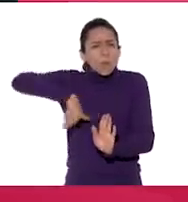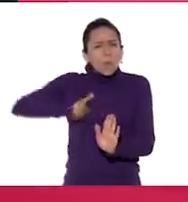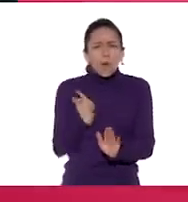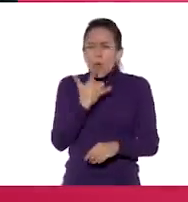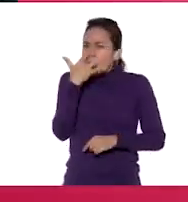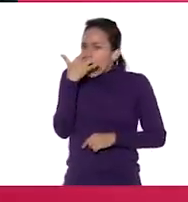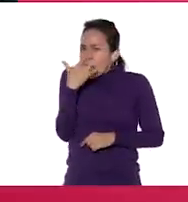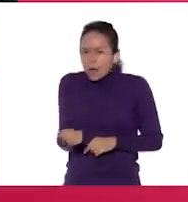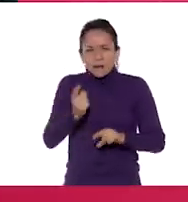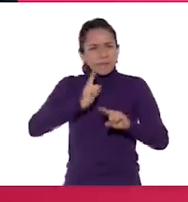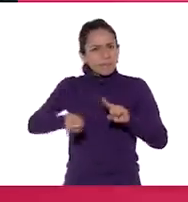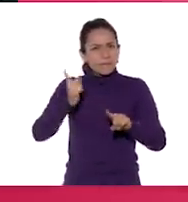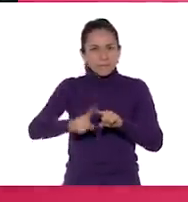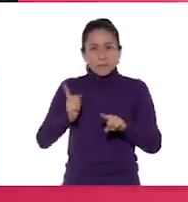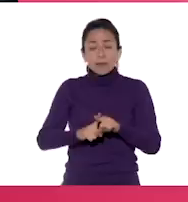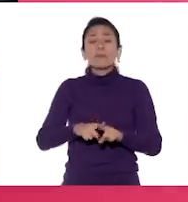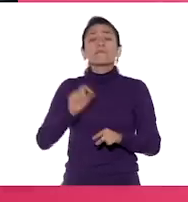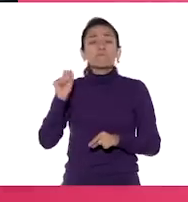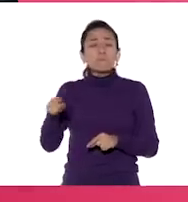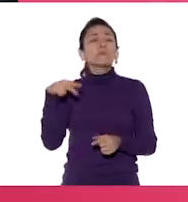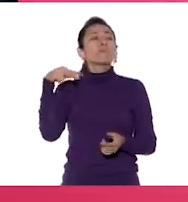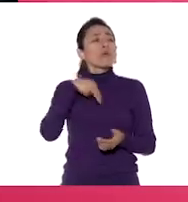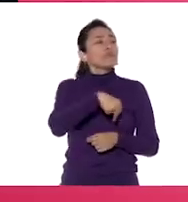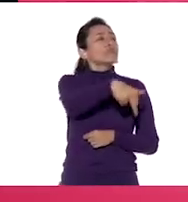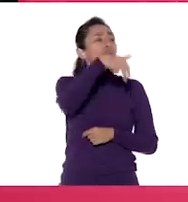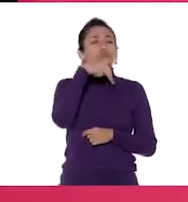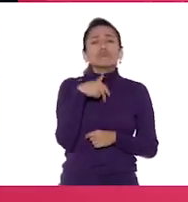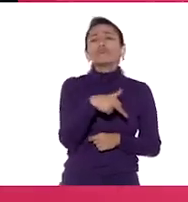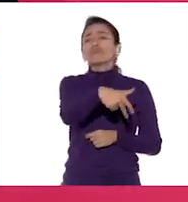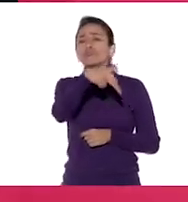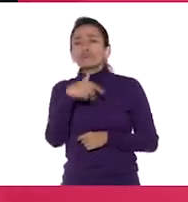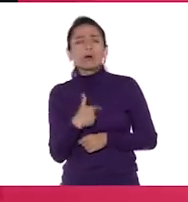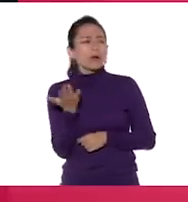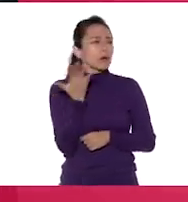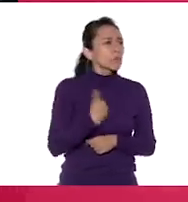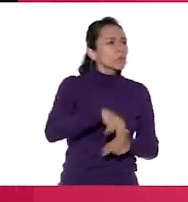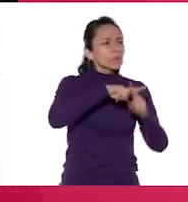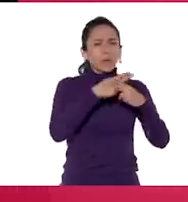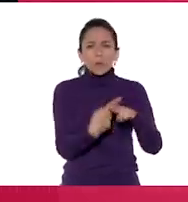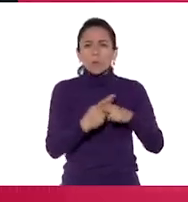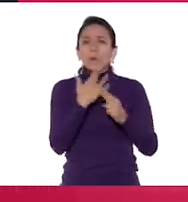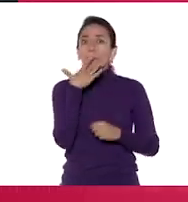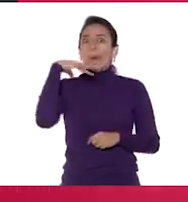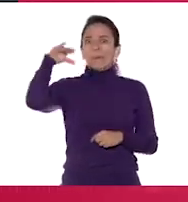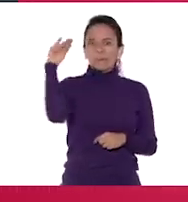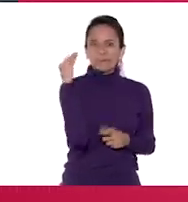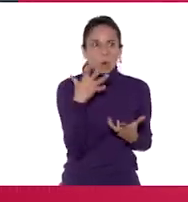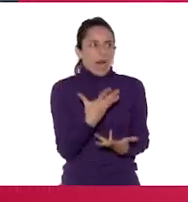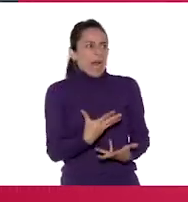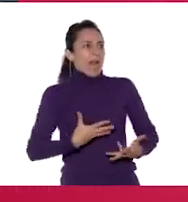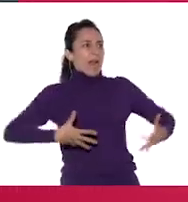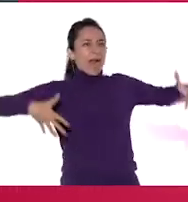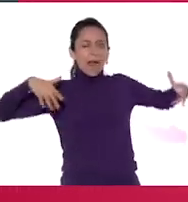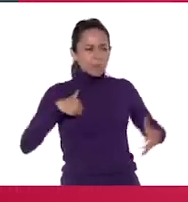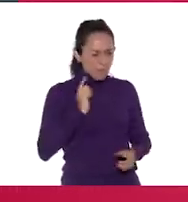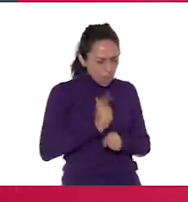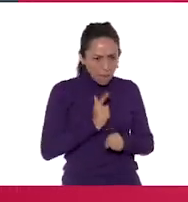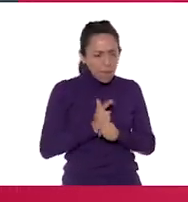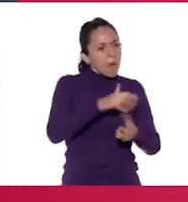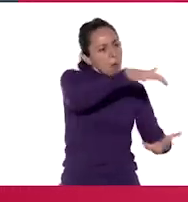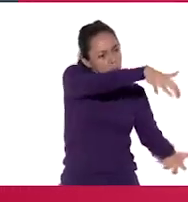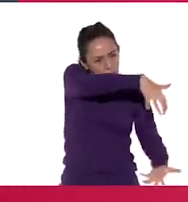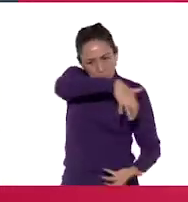plantas que ha ido recolectando en sus largas caminatas buscando fósiles de dinosaurios y tiranosaurios.